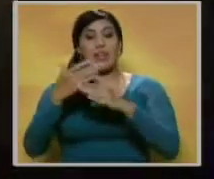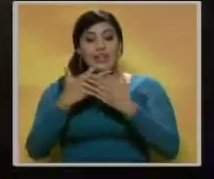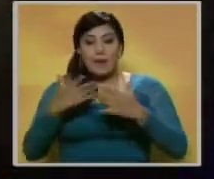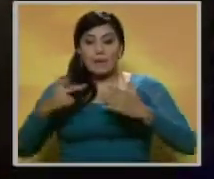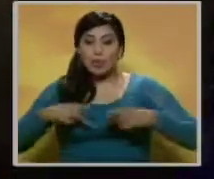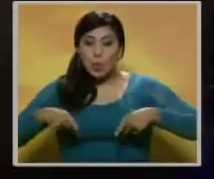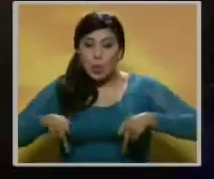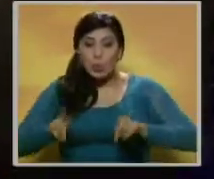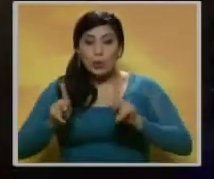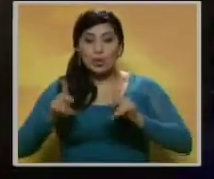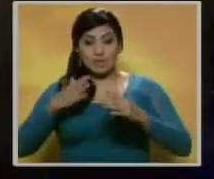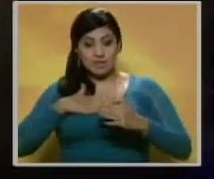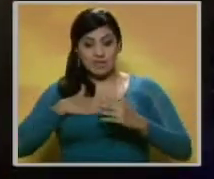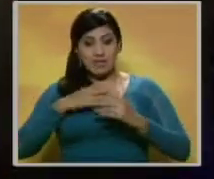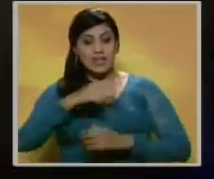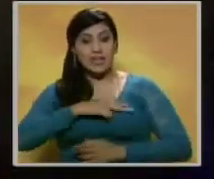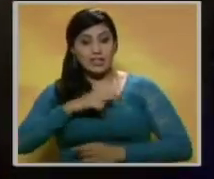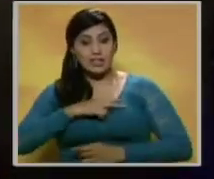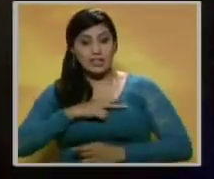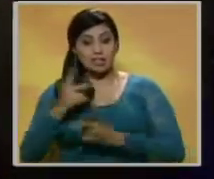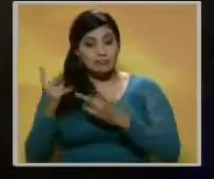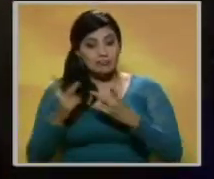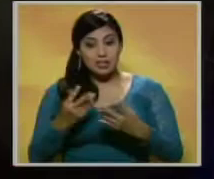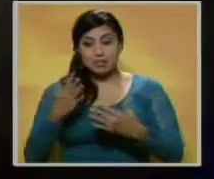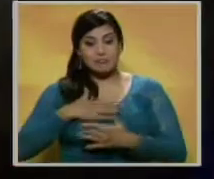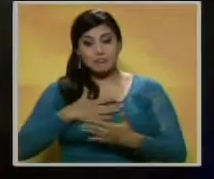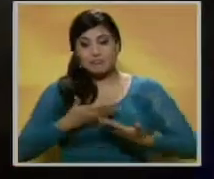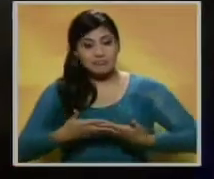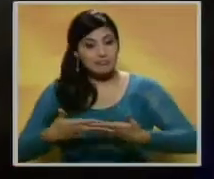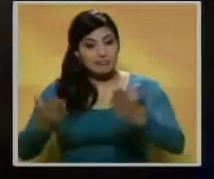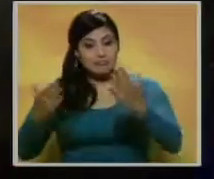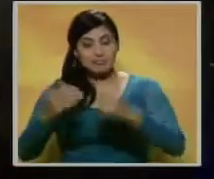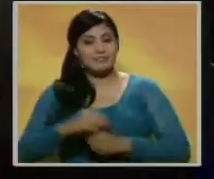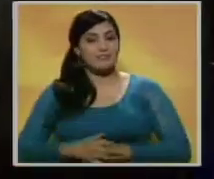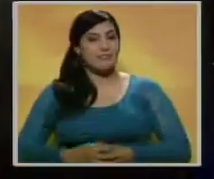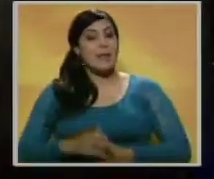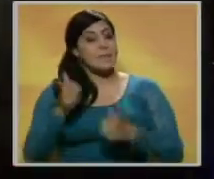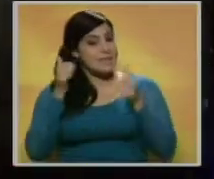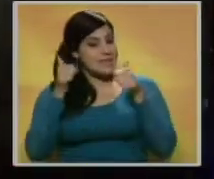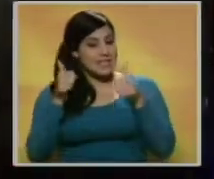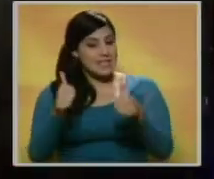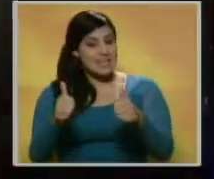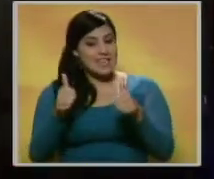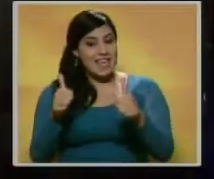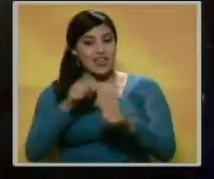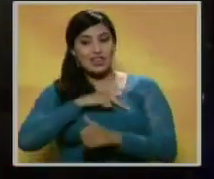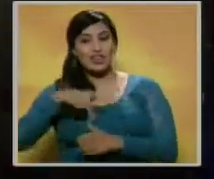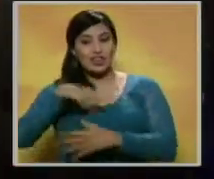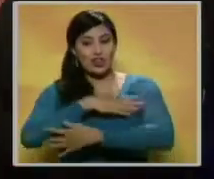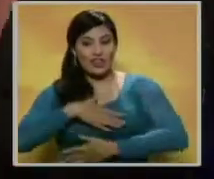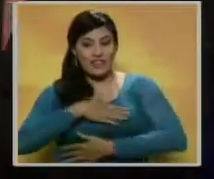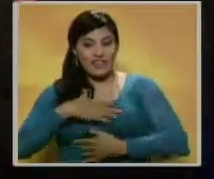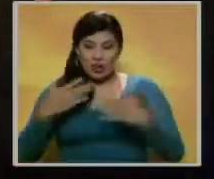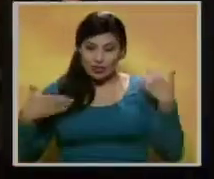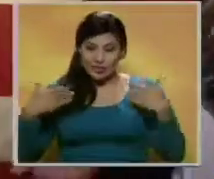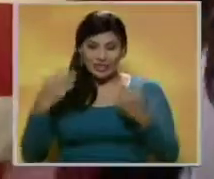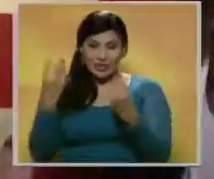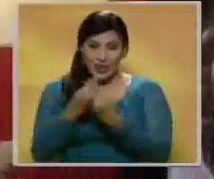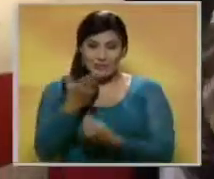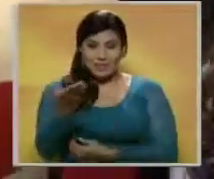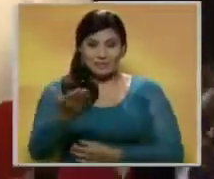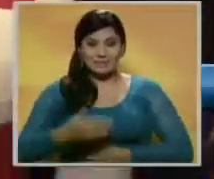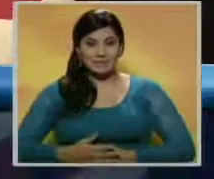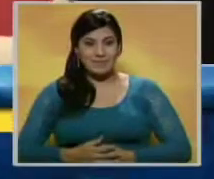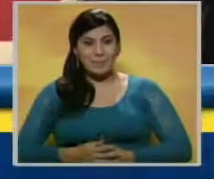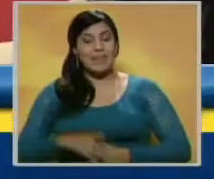las oportunidades que mi casa, Venevisión, tenga preparado para mí. Bien, nosotros felices de tenerte aquí. Bienvenida. Dejé